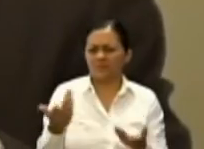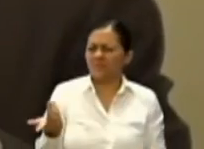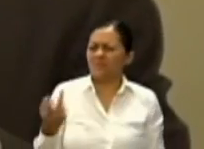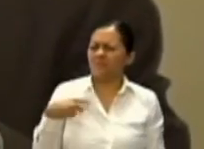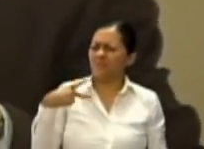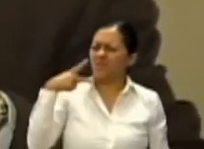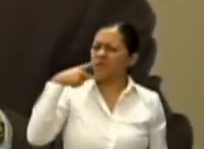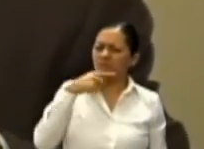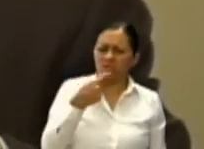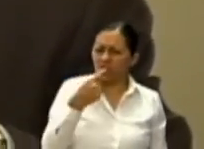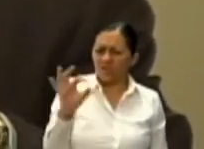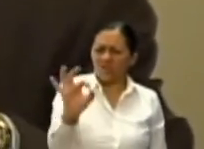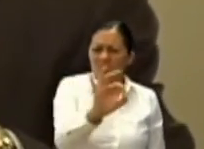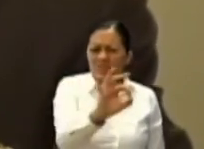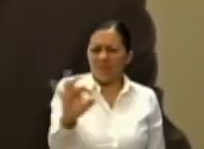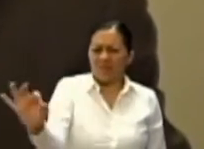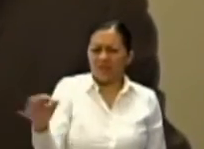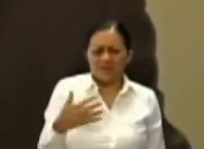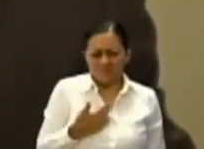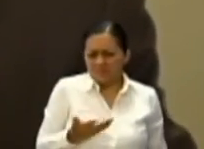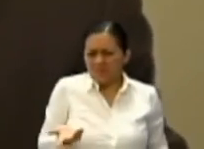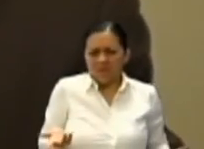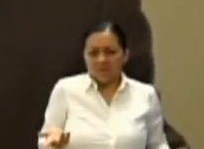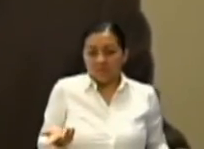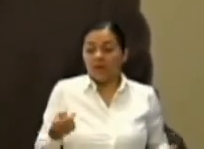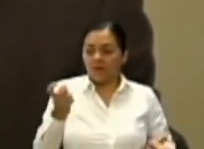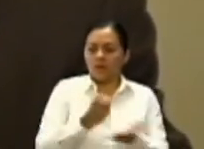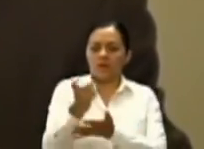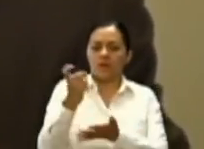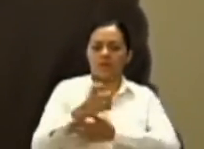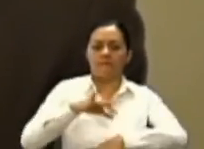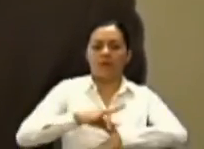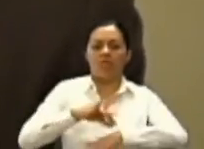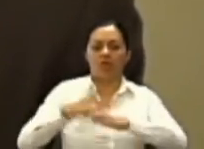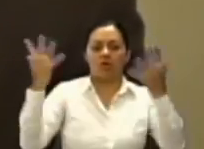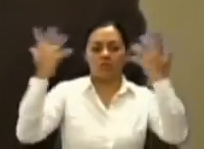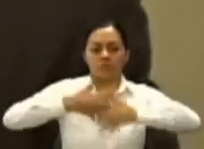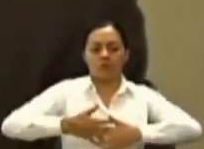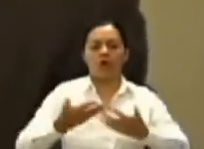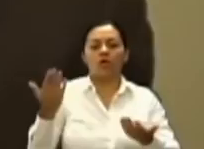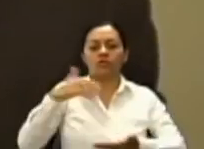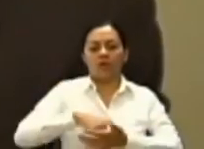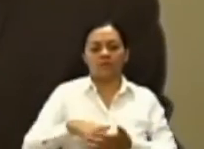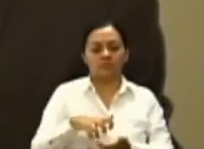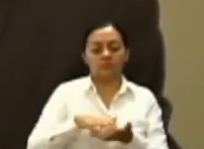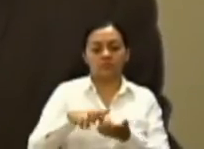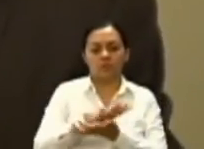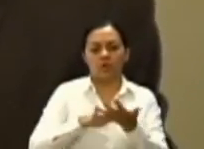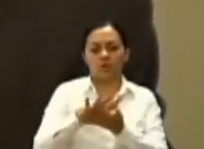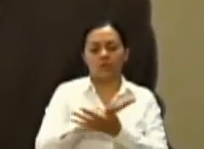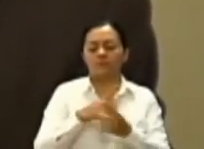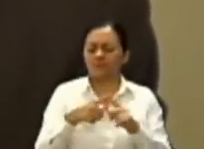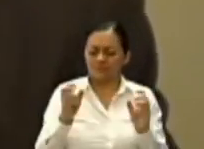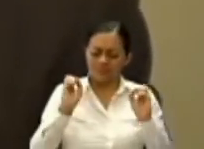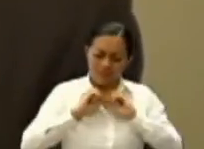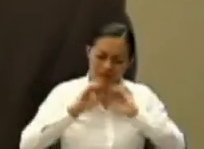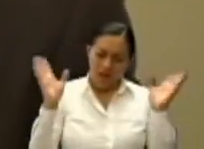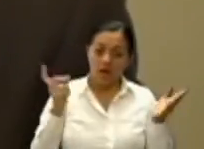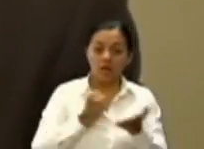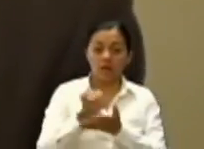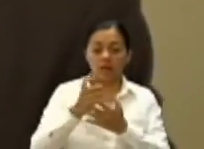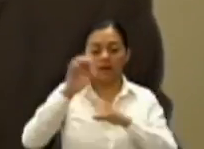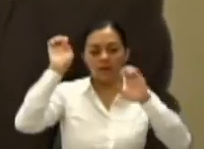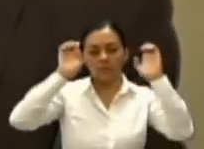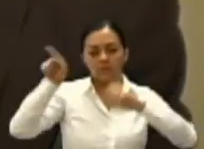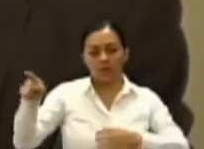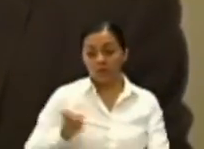pero es para generar descontento es parte de la estrategia entre eso es lo que estamos enfrentando que nadie se equivoque y como